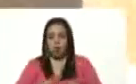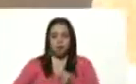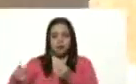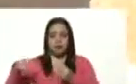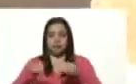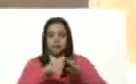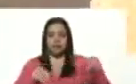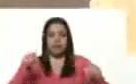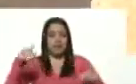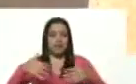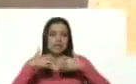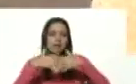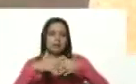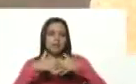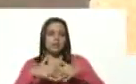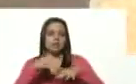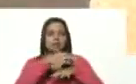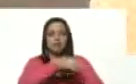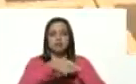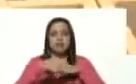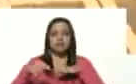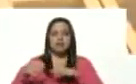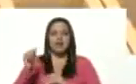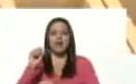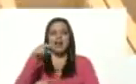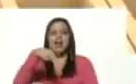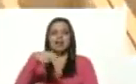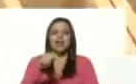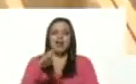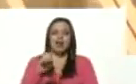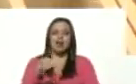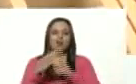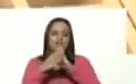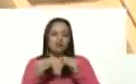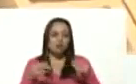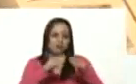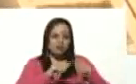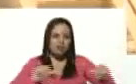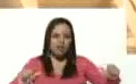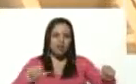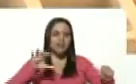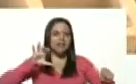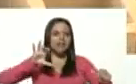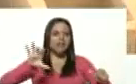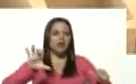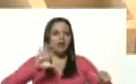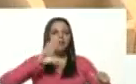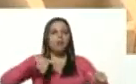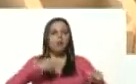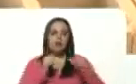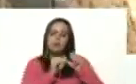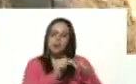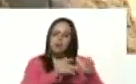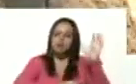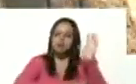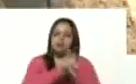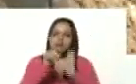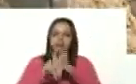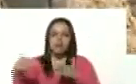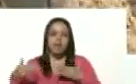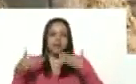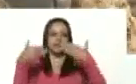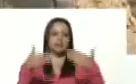Con esta planta, el municipio ANACO y todo nuestro territorio del estado podrá seguir creciendo y